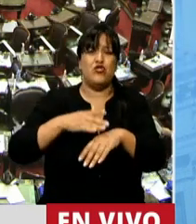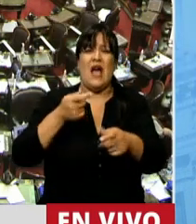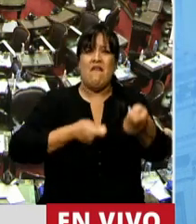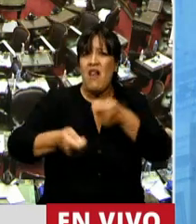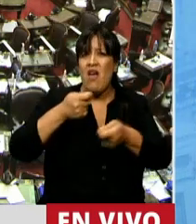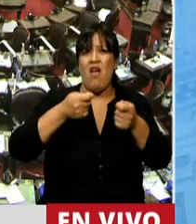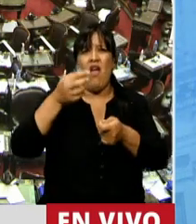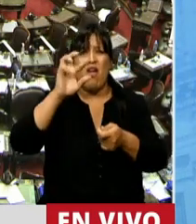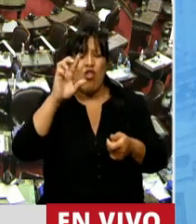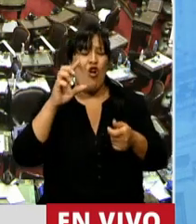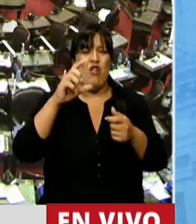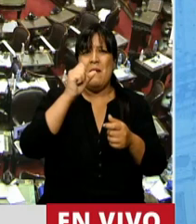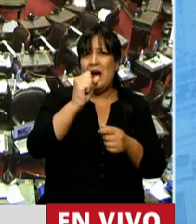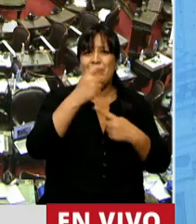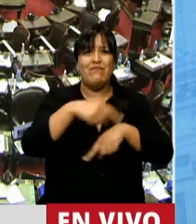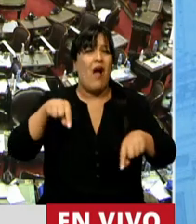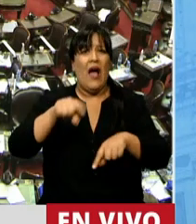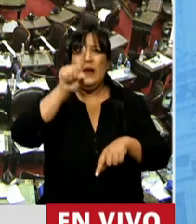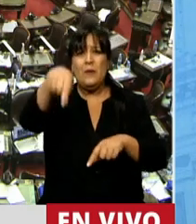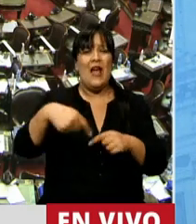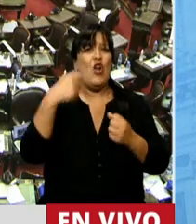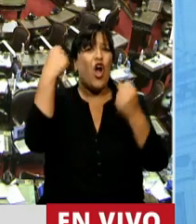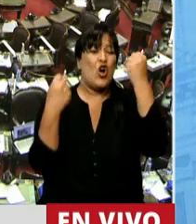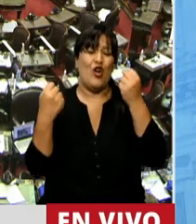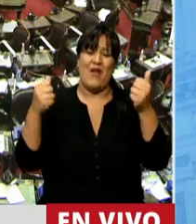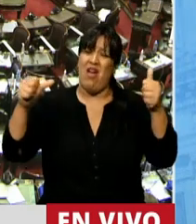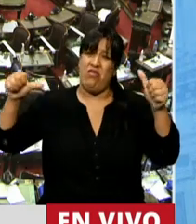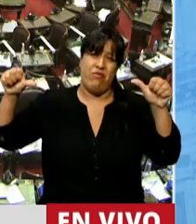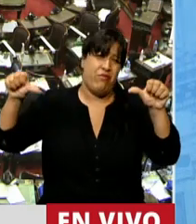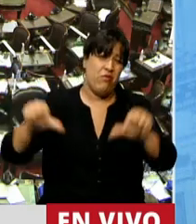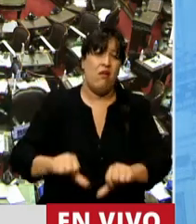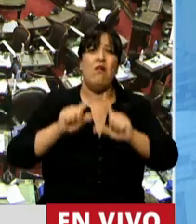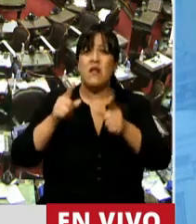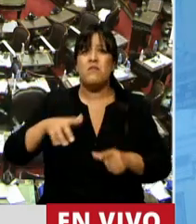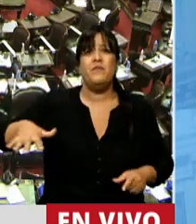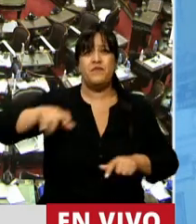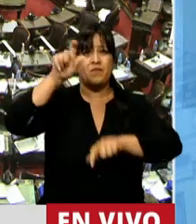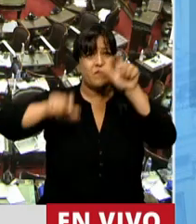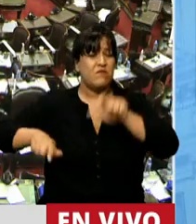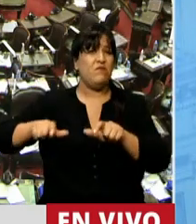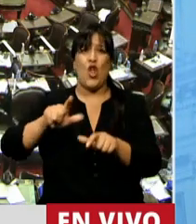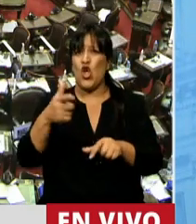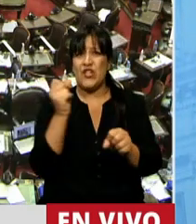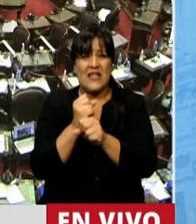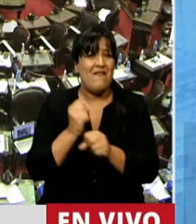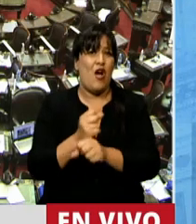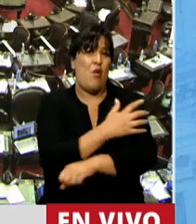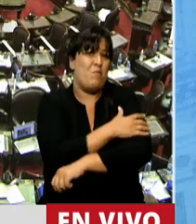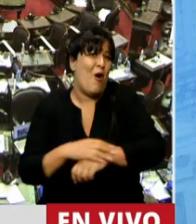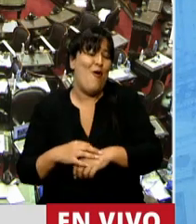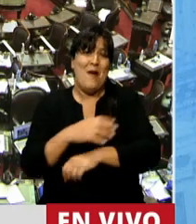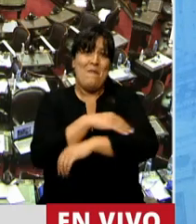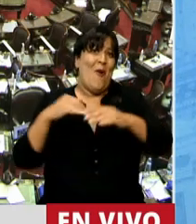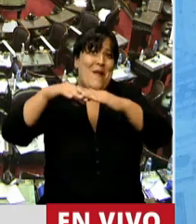cambiaria, condenaron a la economía argentina a la debacle, y a millones de argentinos y argentinas a la desocupación, a la pobreza, a la